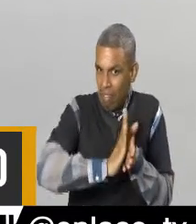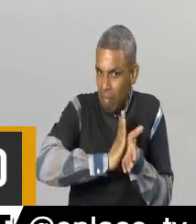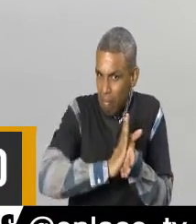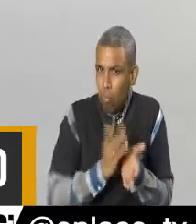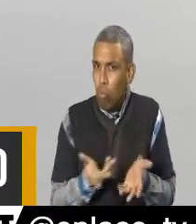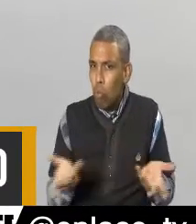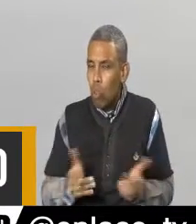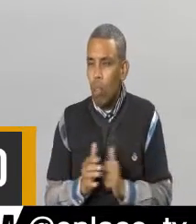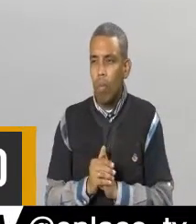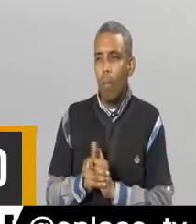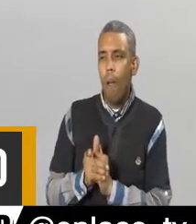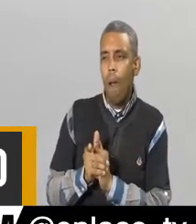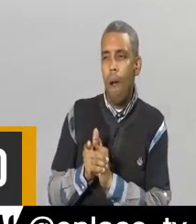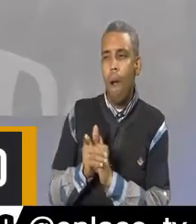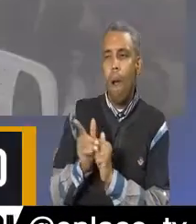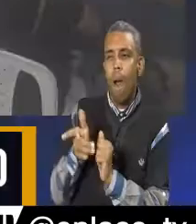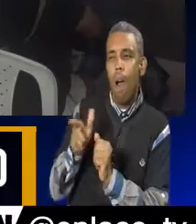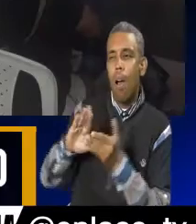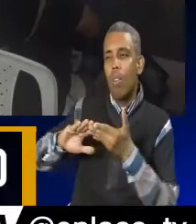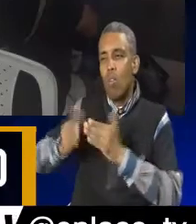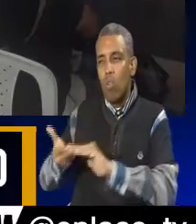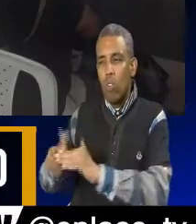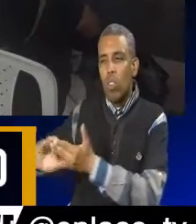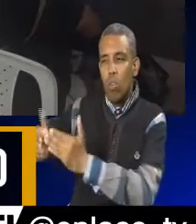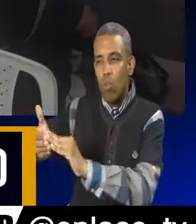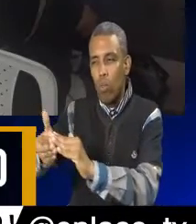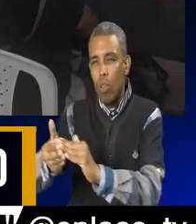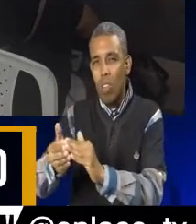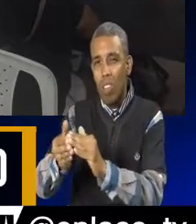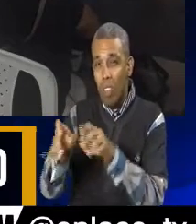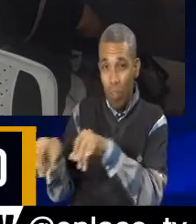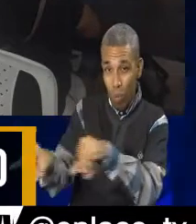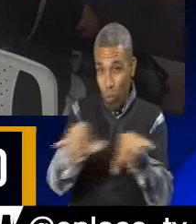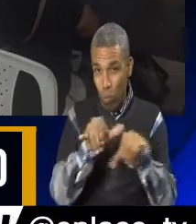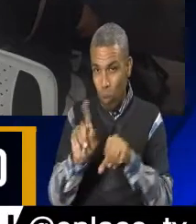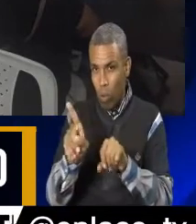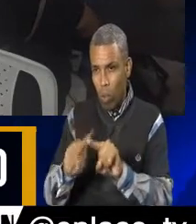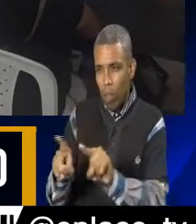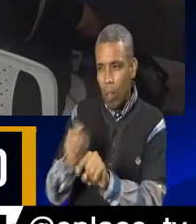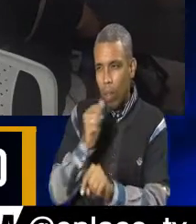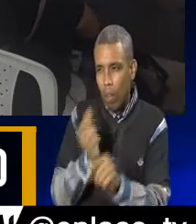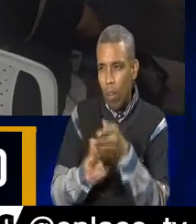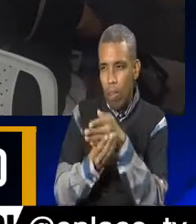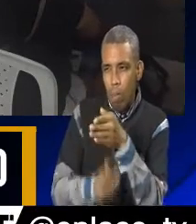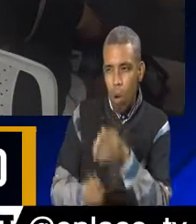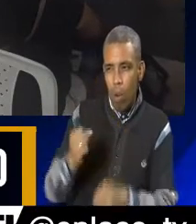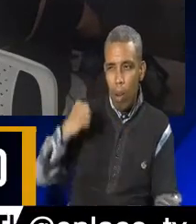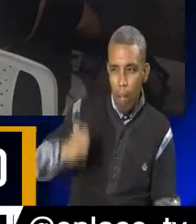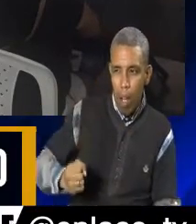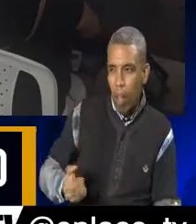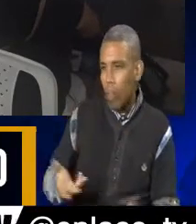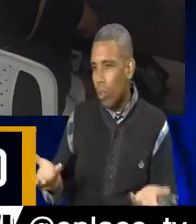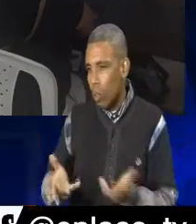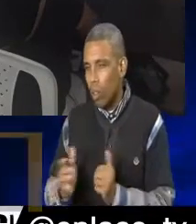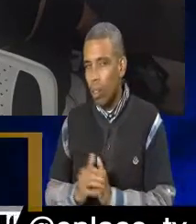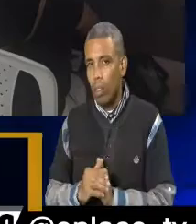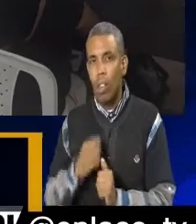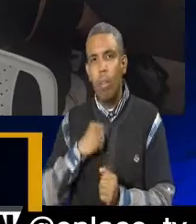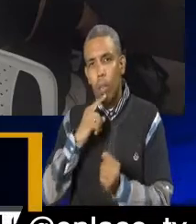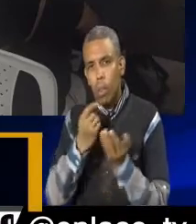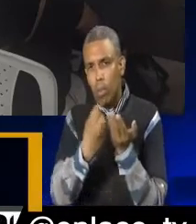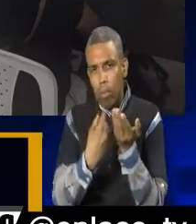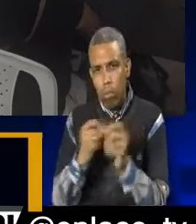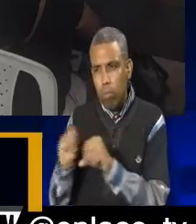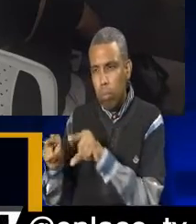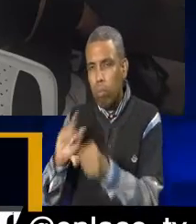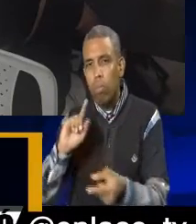qué situación están las familias víctimas del conflicto armado en Barranca Bermeja. ¿Hasta cuándo va esta jornada? Esta